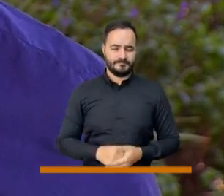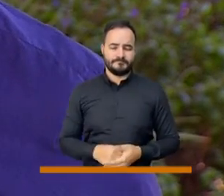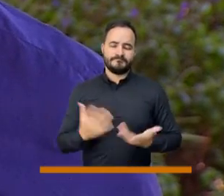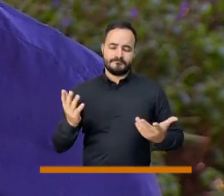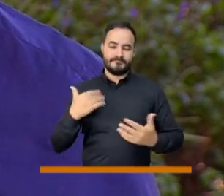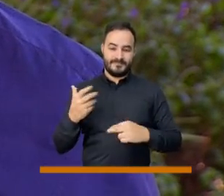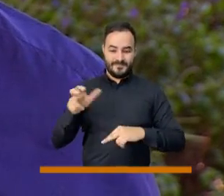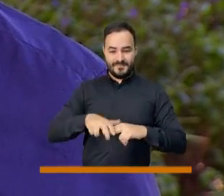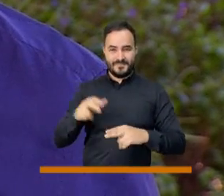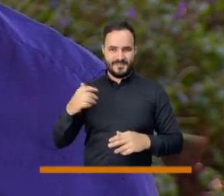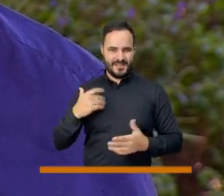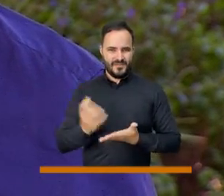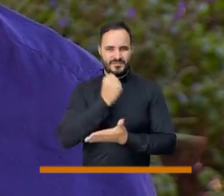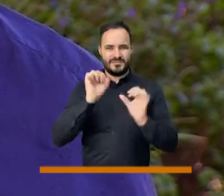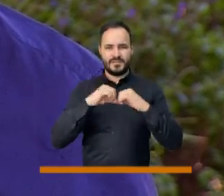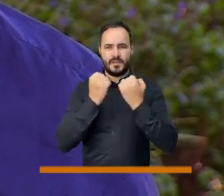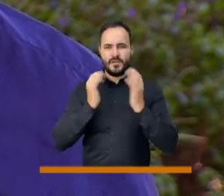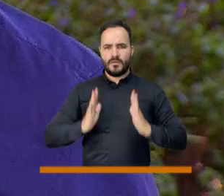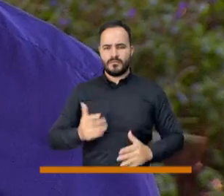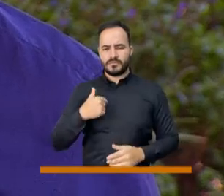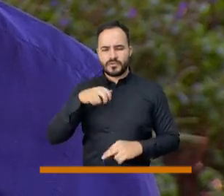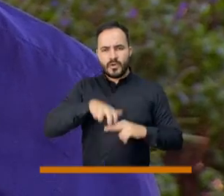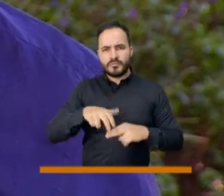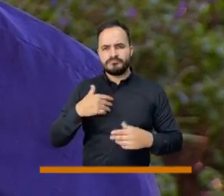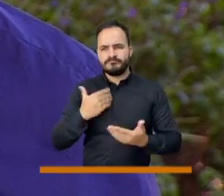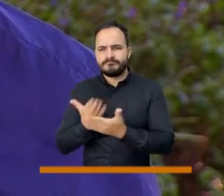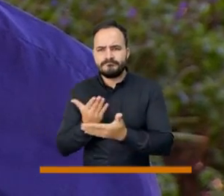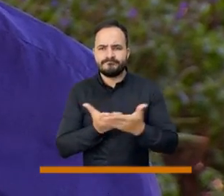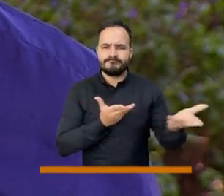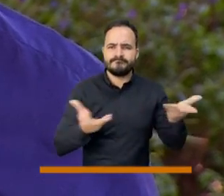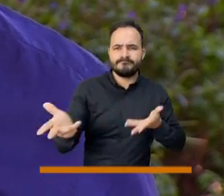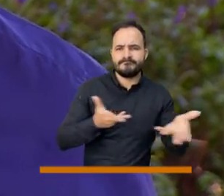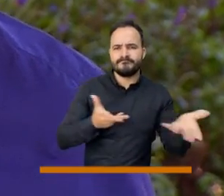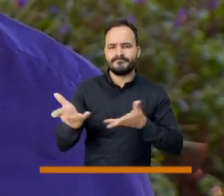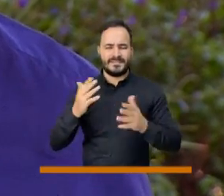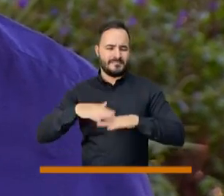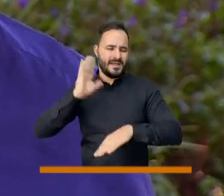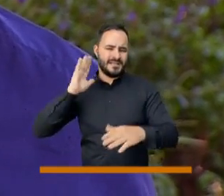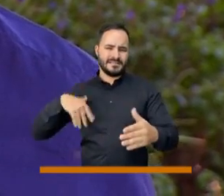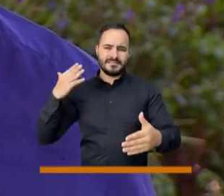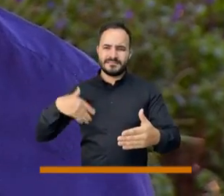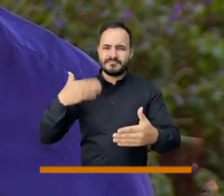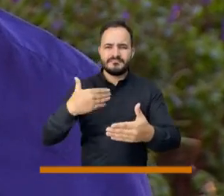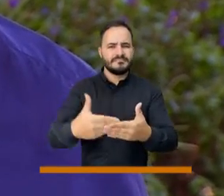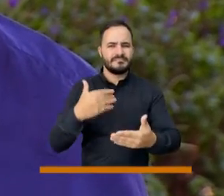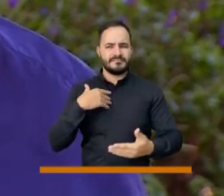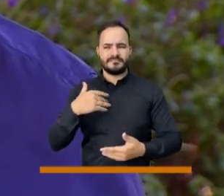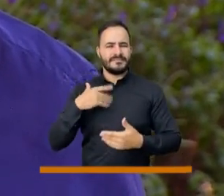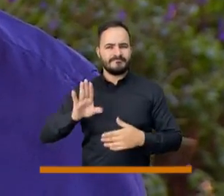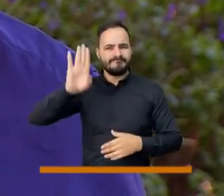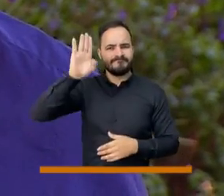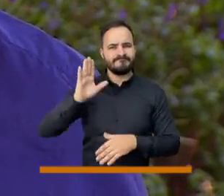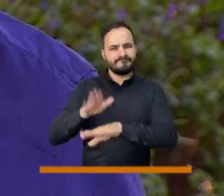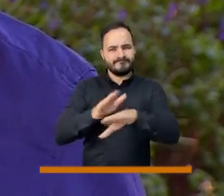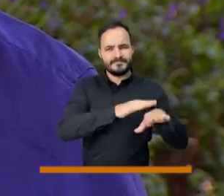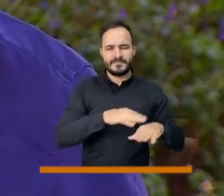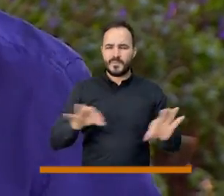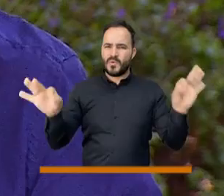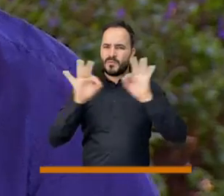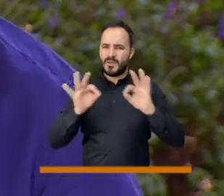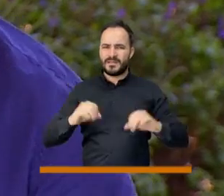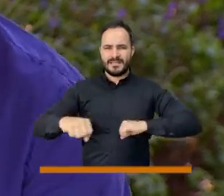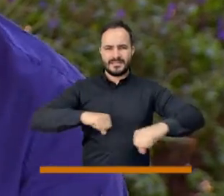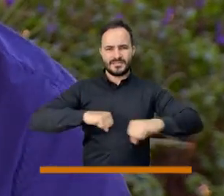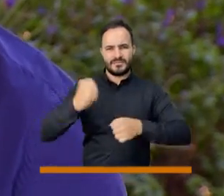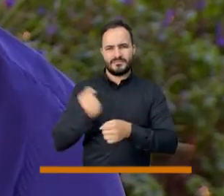desde la curul en el Consejo hemos tratado de propiciar discusiones alrededor de la importancia de la